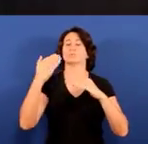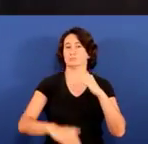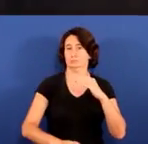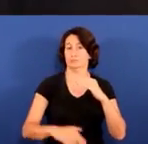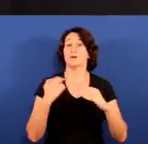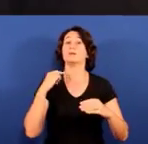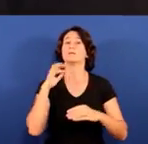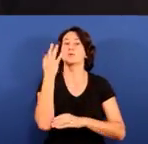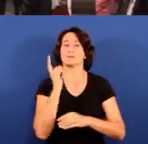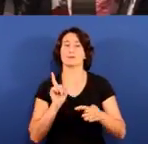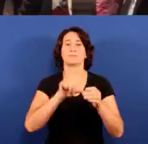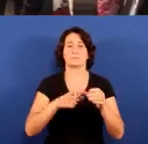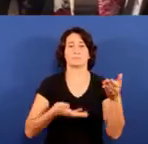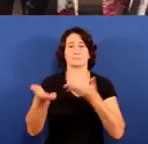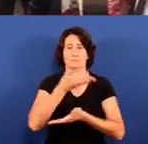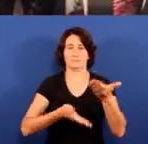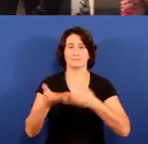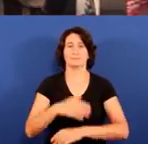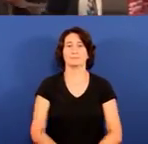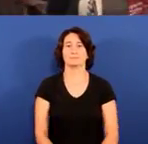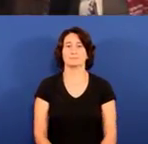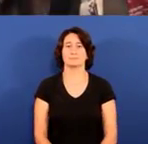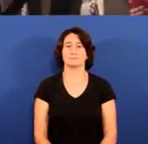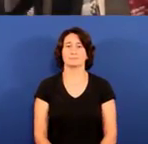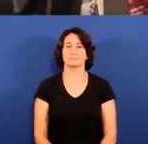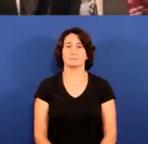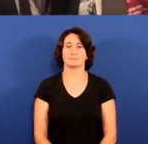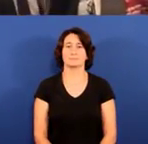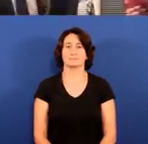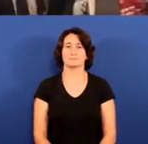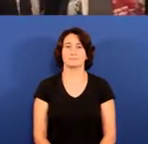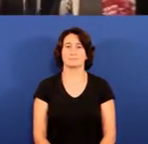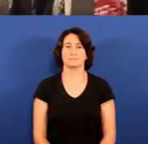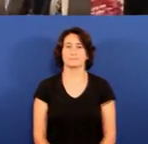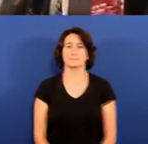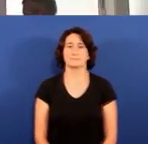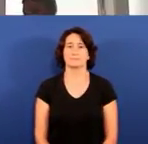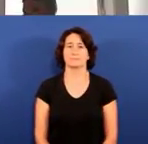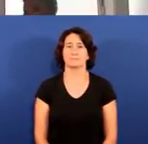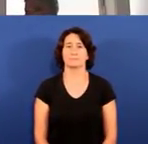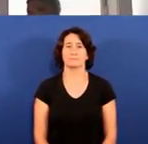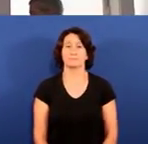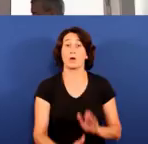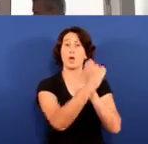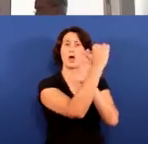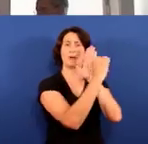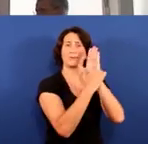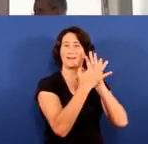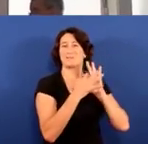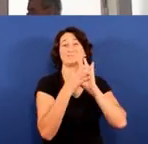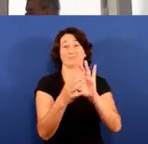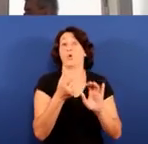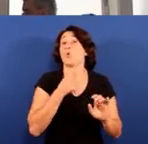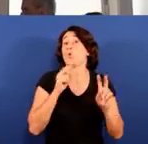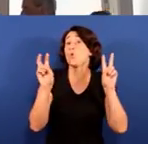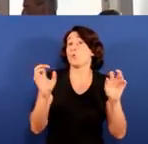se acercarán escritores, dibujantes y viñetistas, llegados desde diferentes puntos del planeta de la risa. En su intervención,